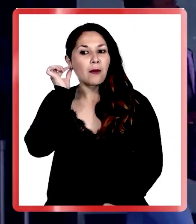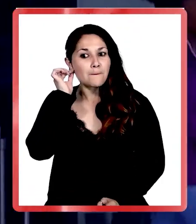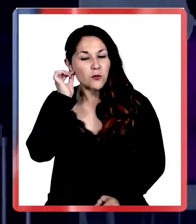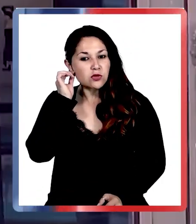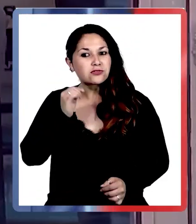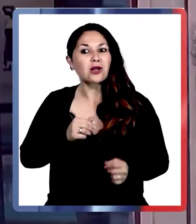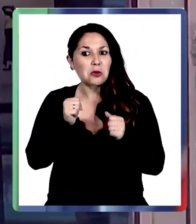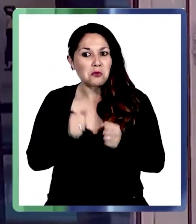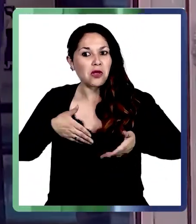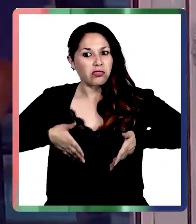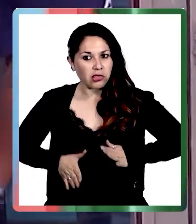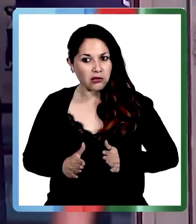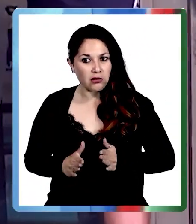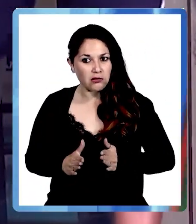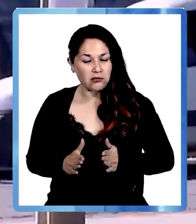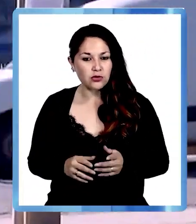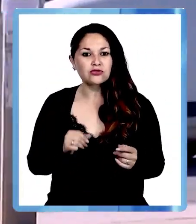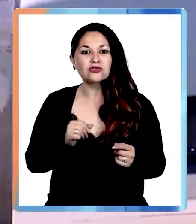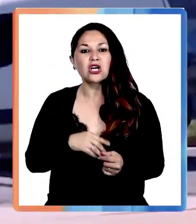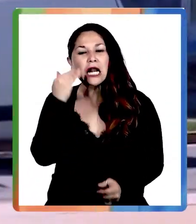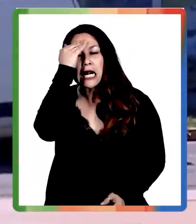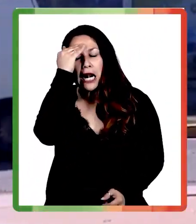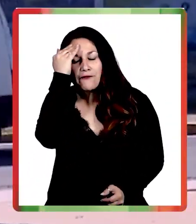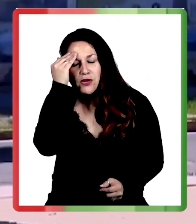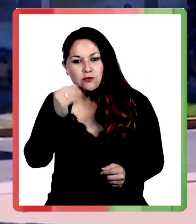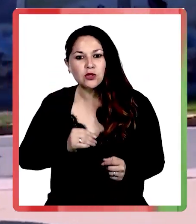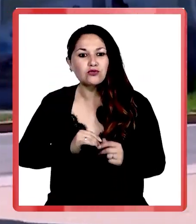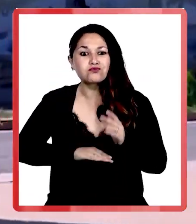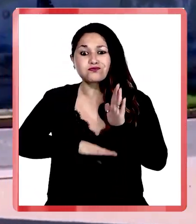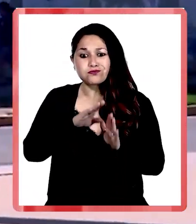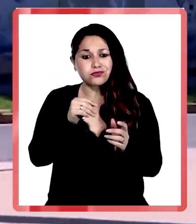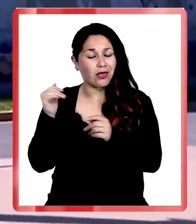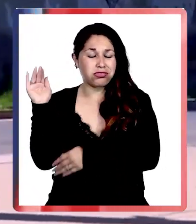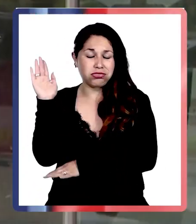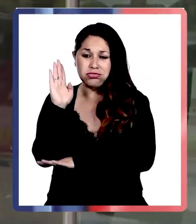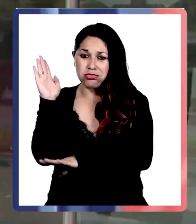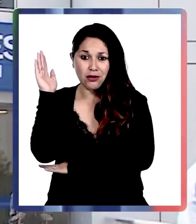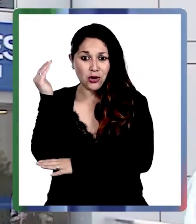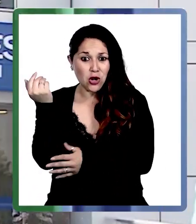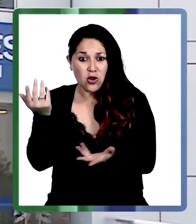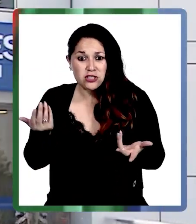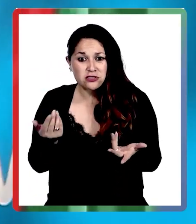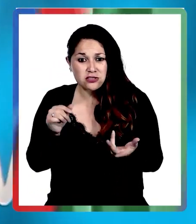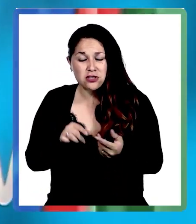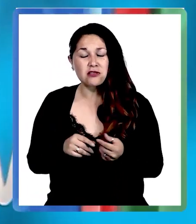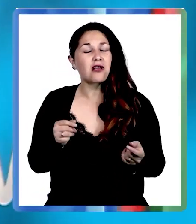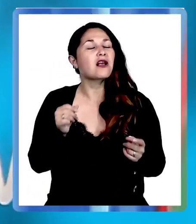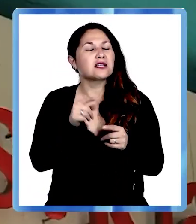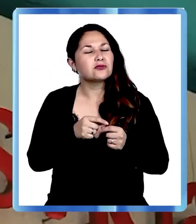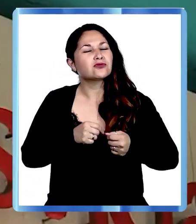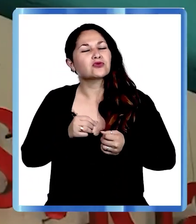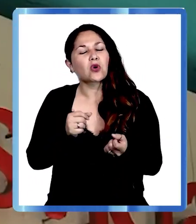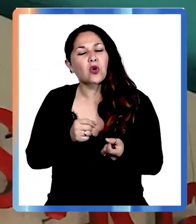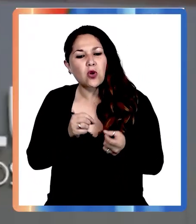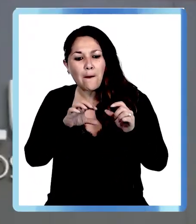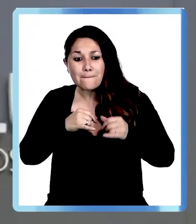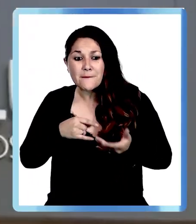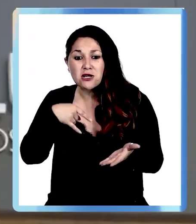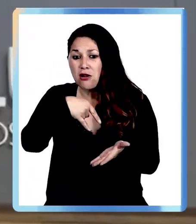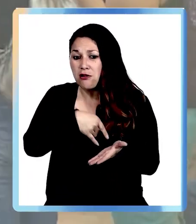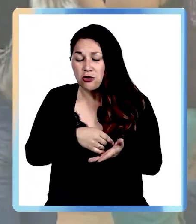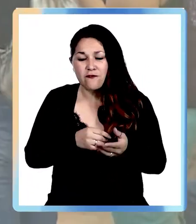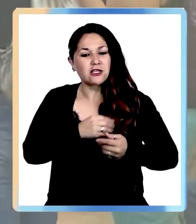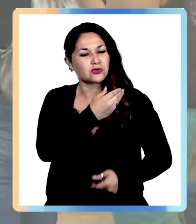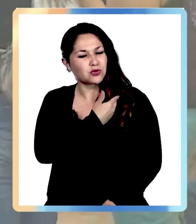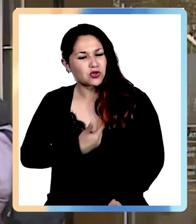fértil, a las personas mayores y a los enfermos crónicos. Y por otro lado, los distintos gobiernos y parlamentarios no fueron capaces de impulsar